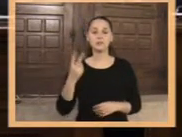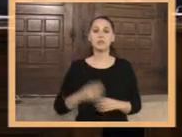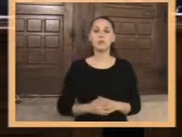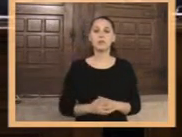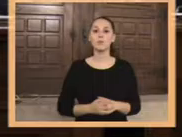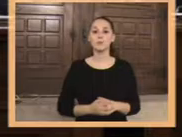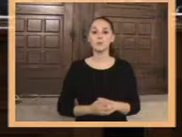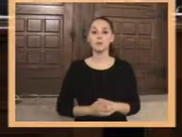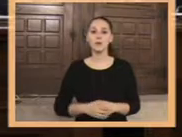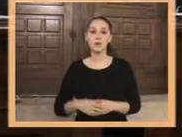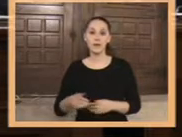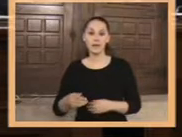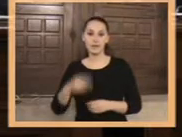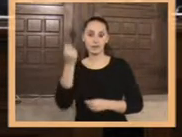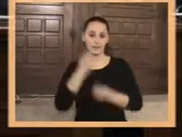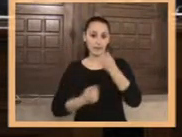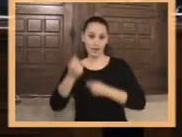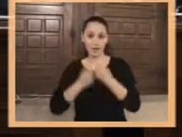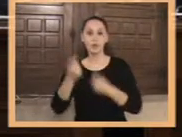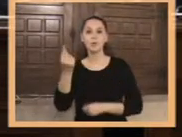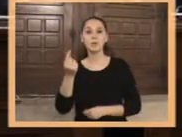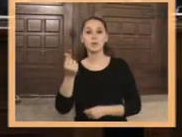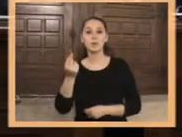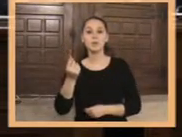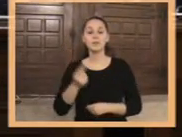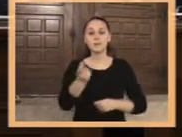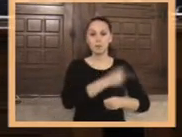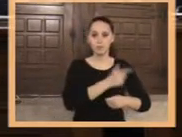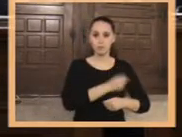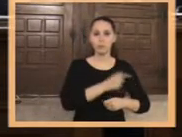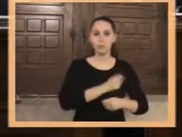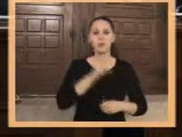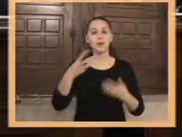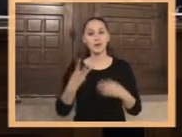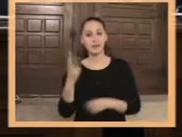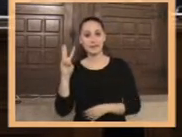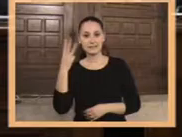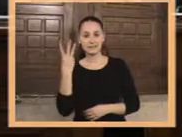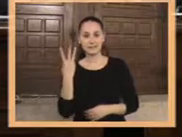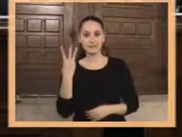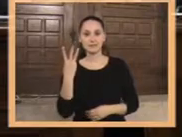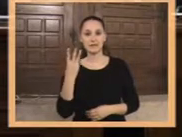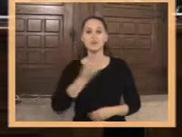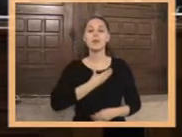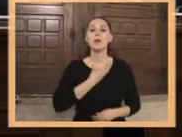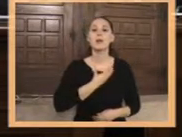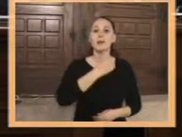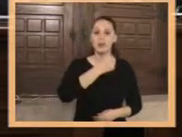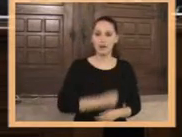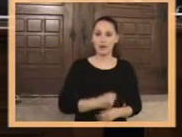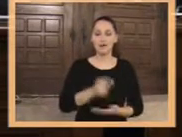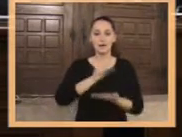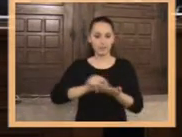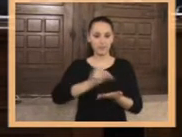medios económicos para el cumplimiento de dicha finalidad. Y tercero, facultar al alcalde o a quien legalmente le sustituya para la firma de